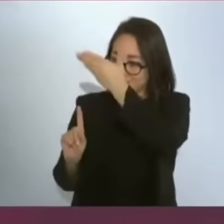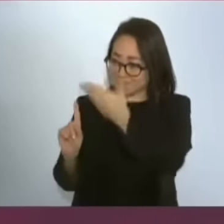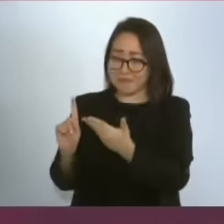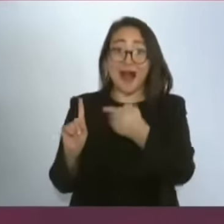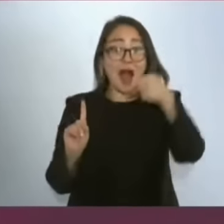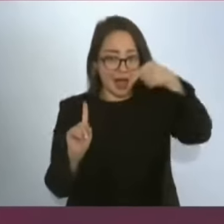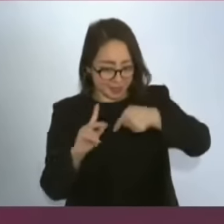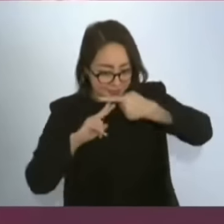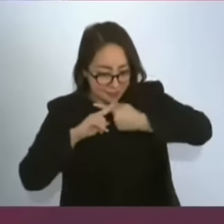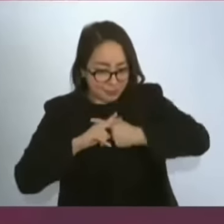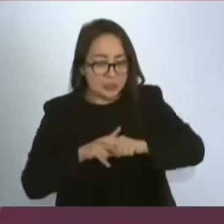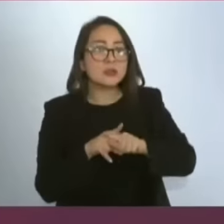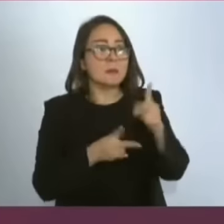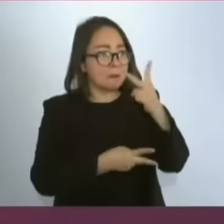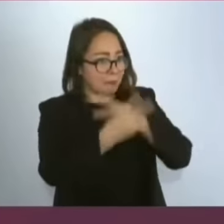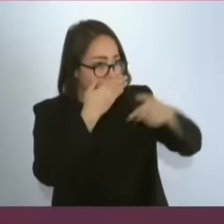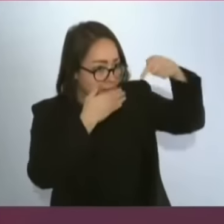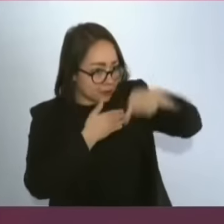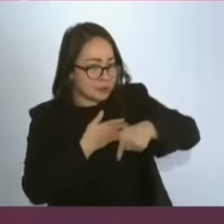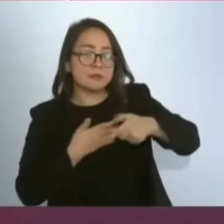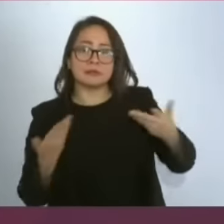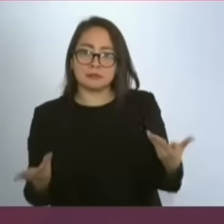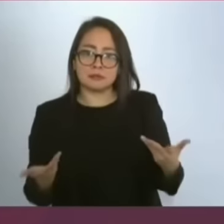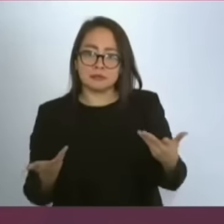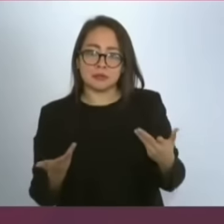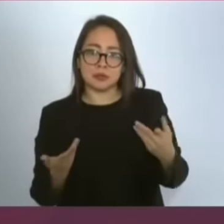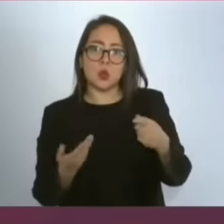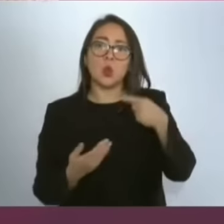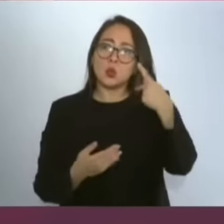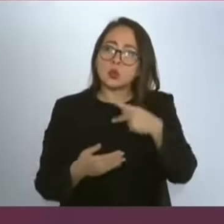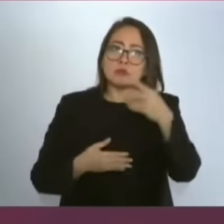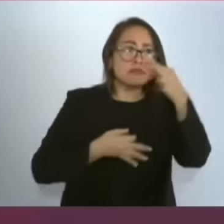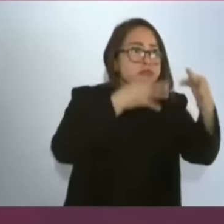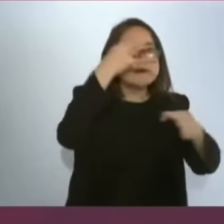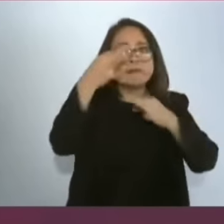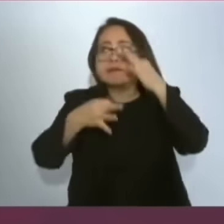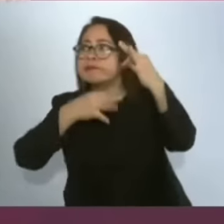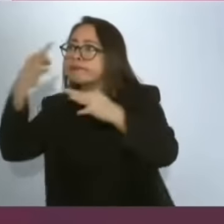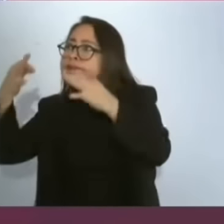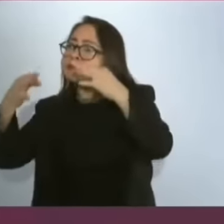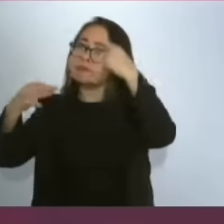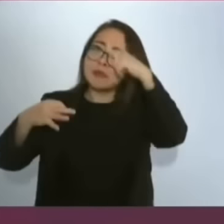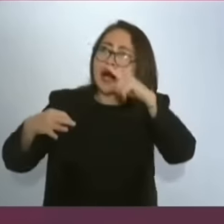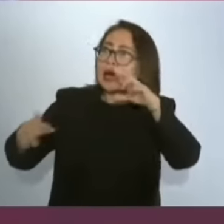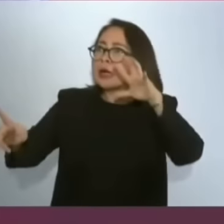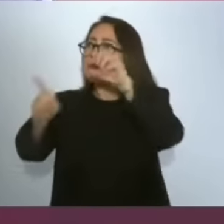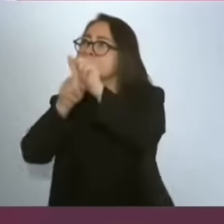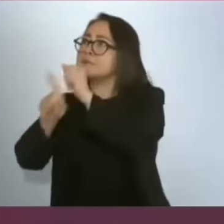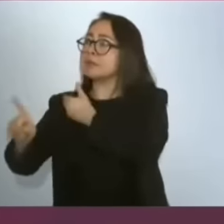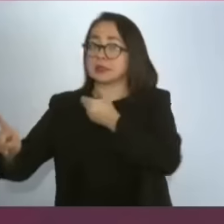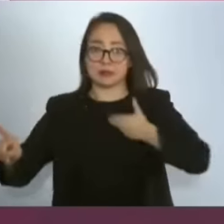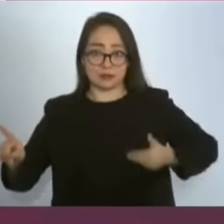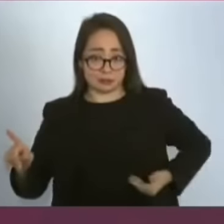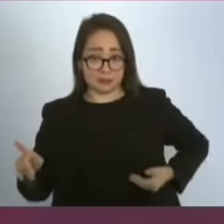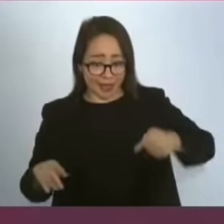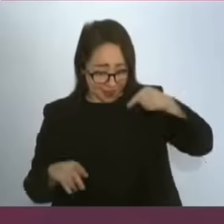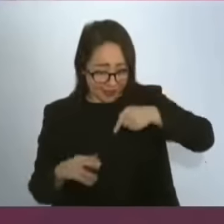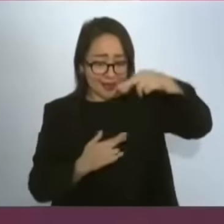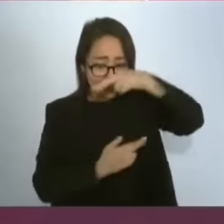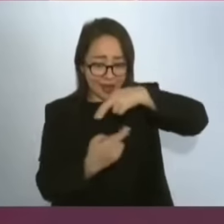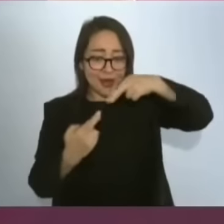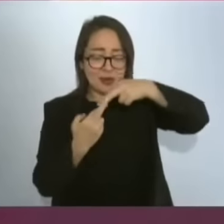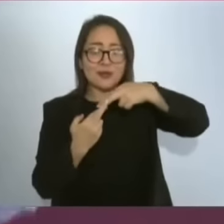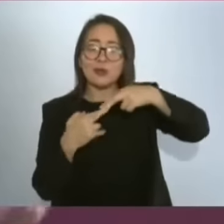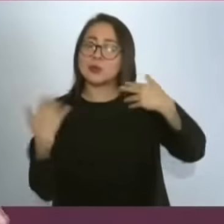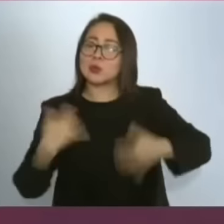comenzó su campaña por la presidencia. De aquí, de esta región, era un